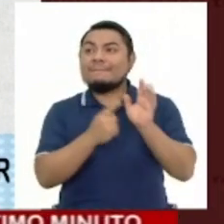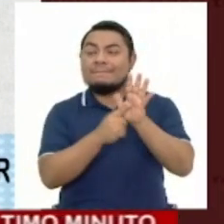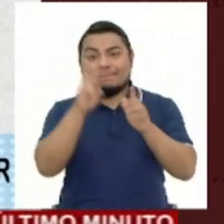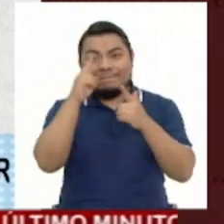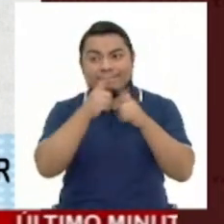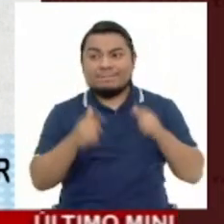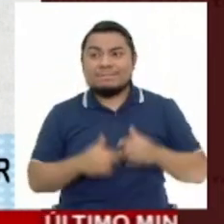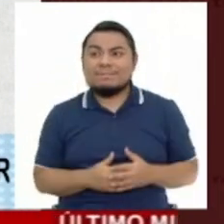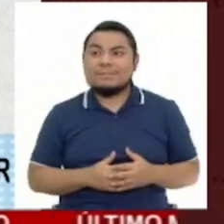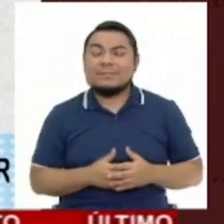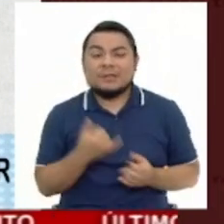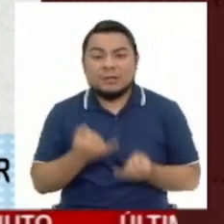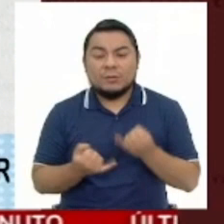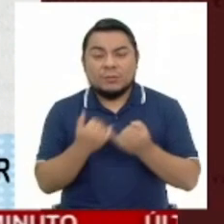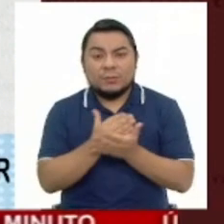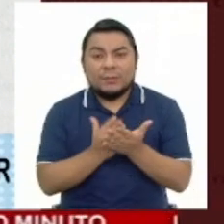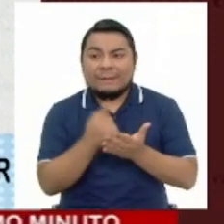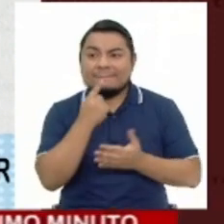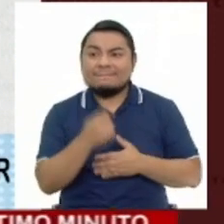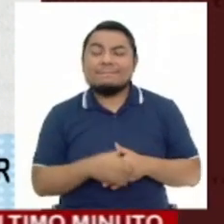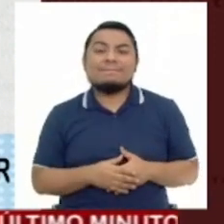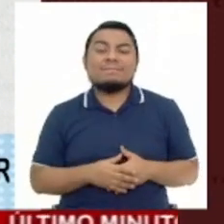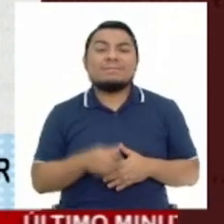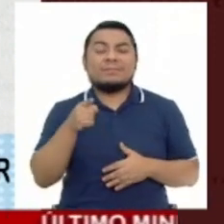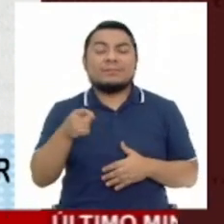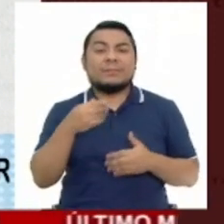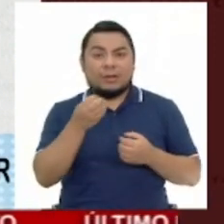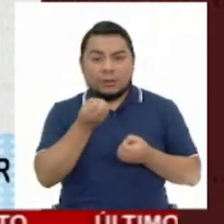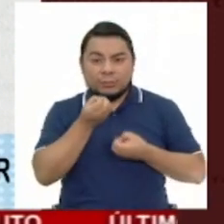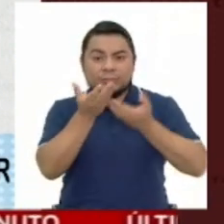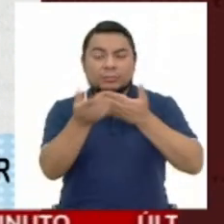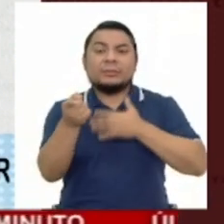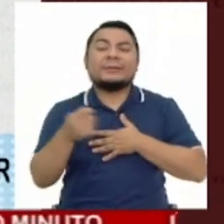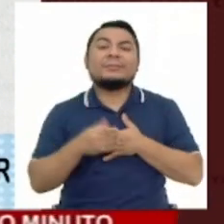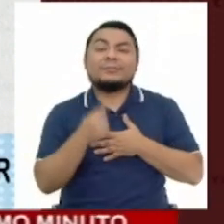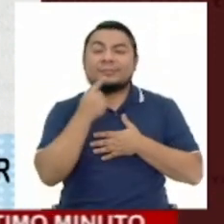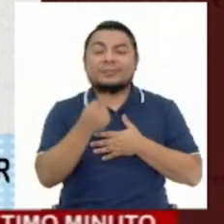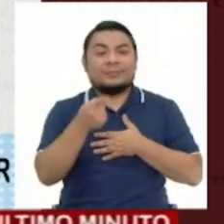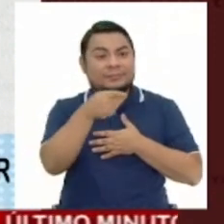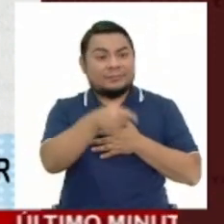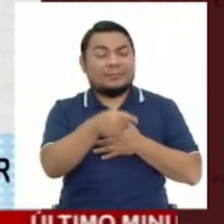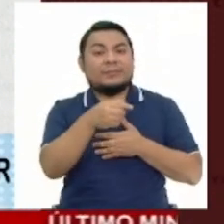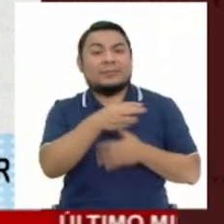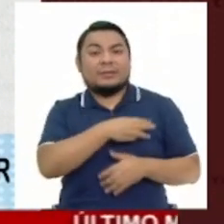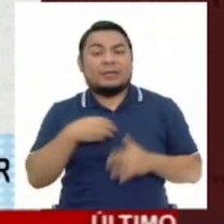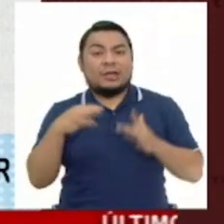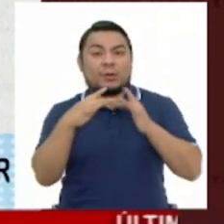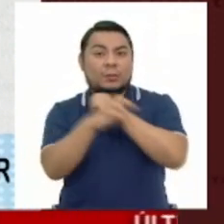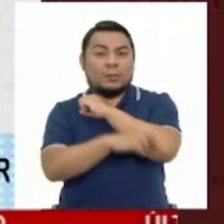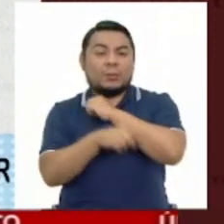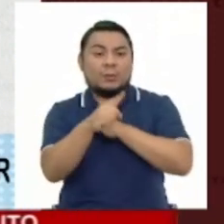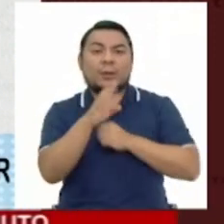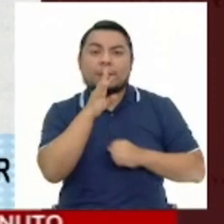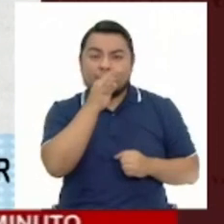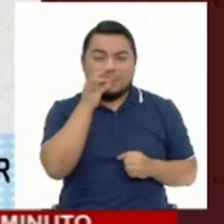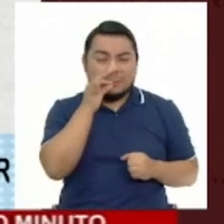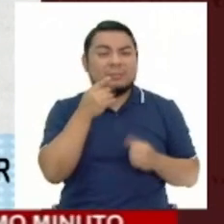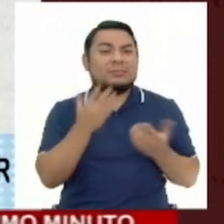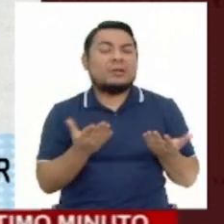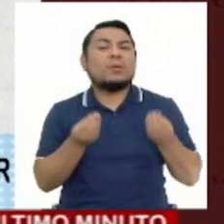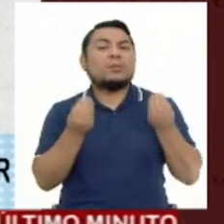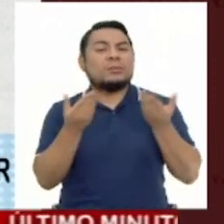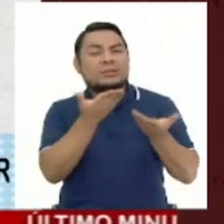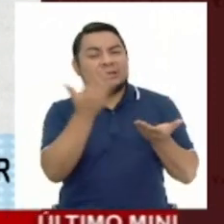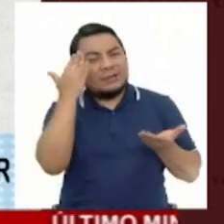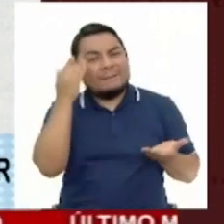Pero quiero compartirles la última parte, en realidad, de este pronunciamiento, ¿no? Finalmente, el canciller Maurtua guardó silencio y complicidad en